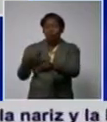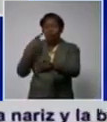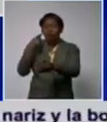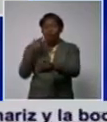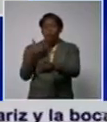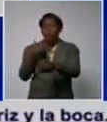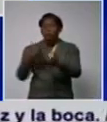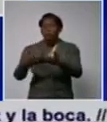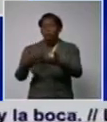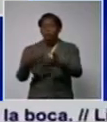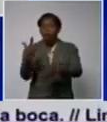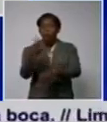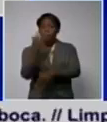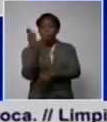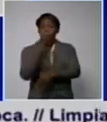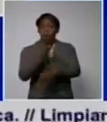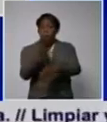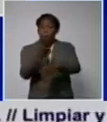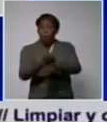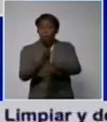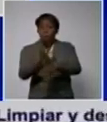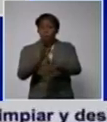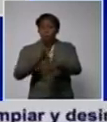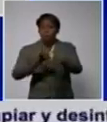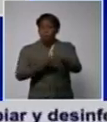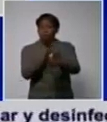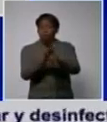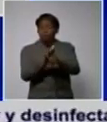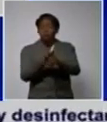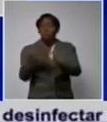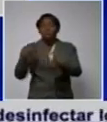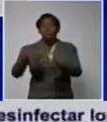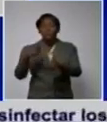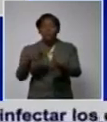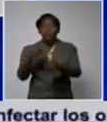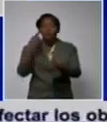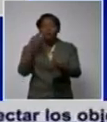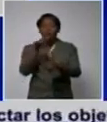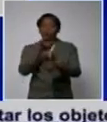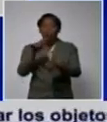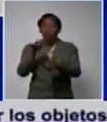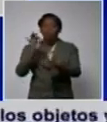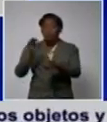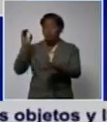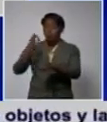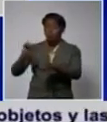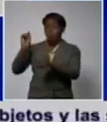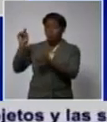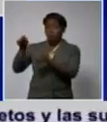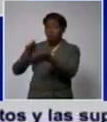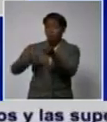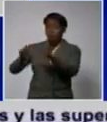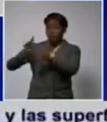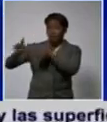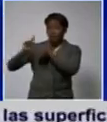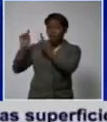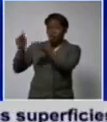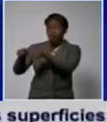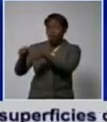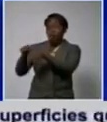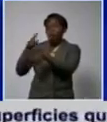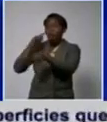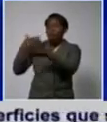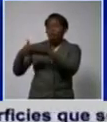del ensayo clínico fase 3 en el territorio oriental de Abdala y aquí